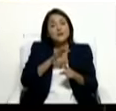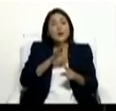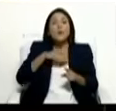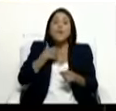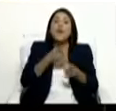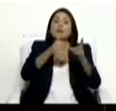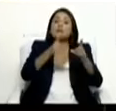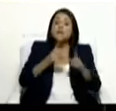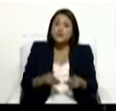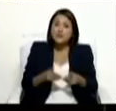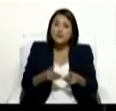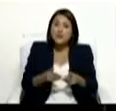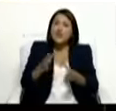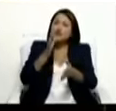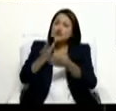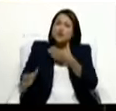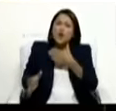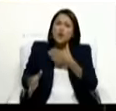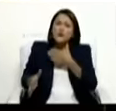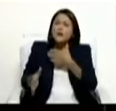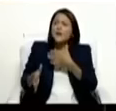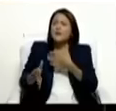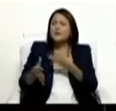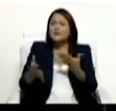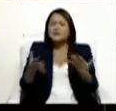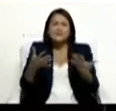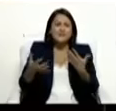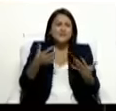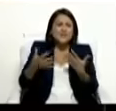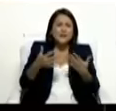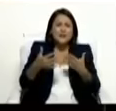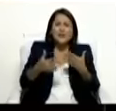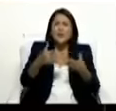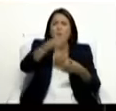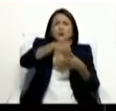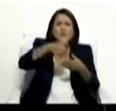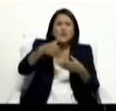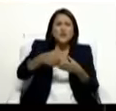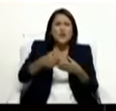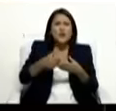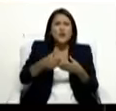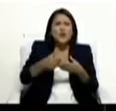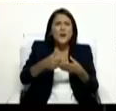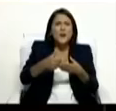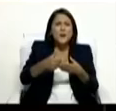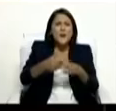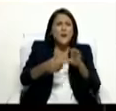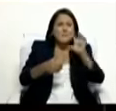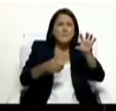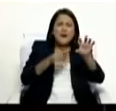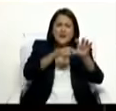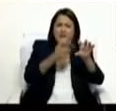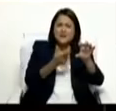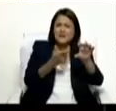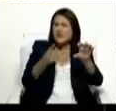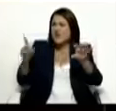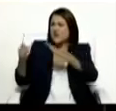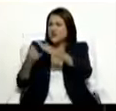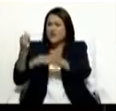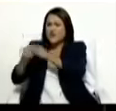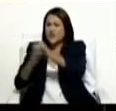decidir acerca de los procesos electorales en países distintos.